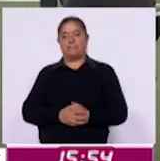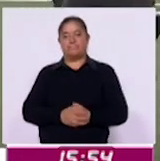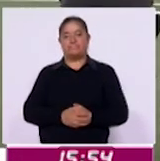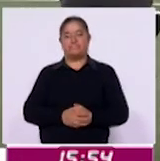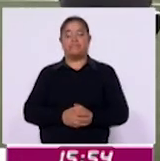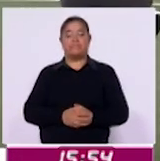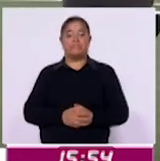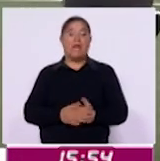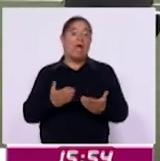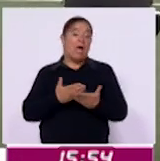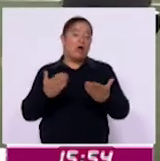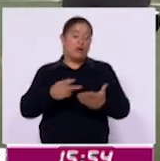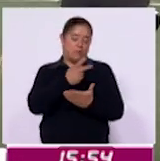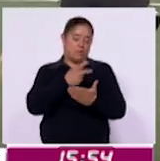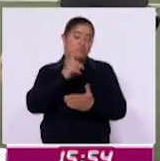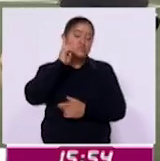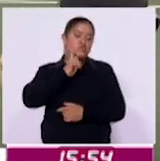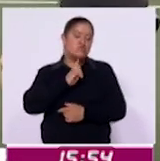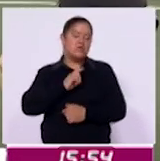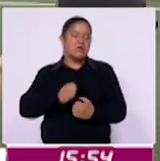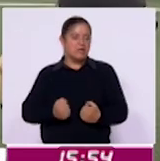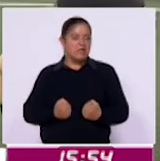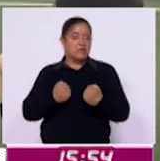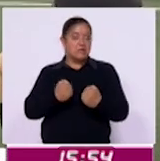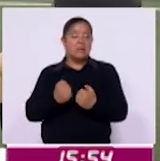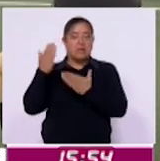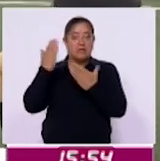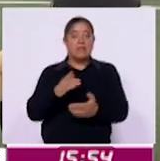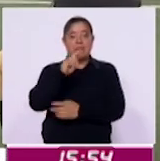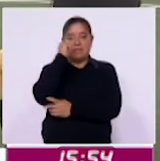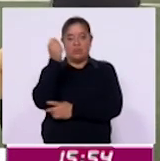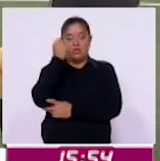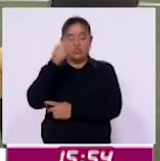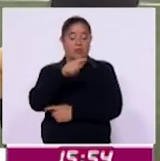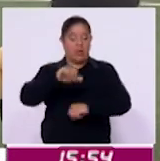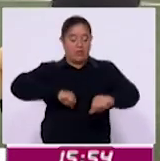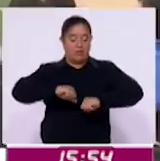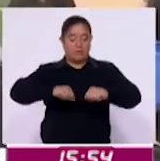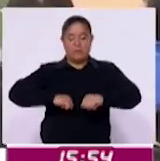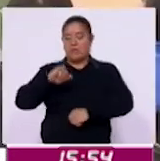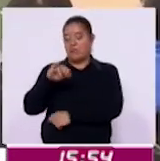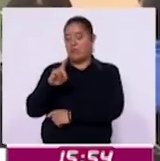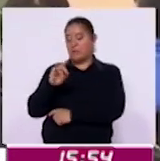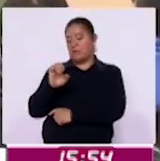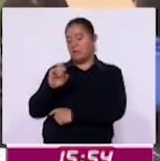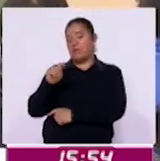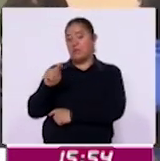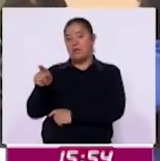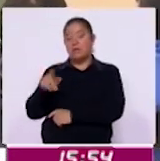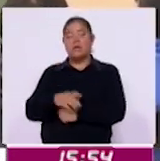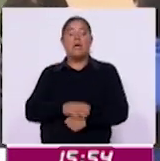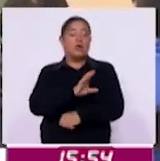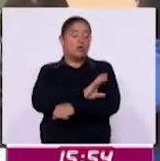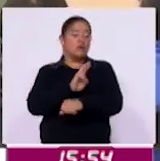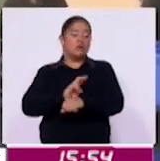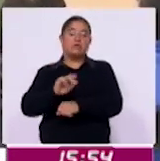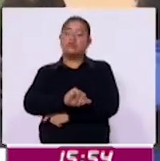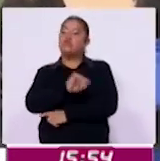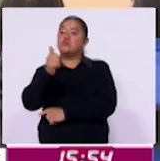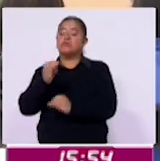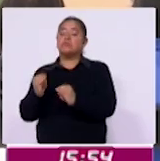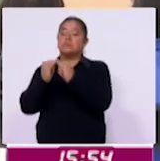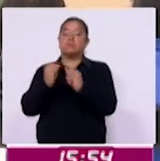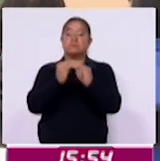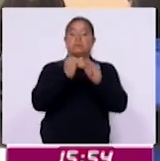Y ahora hablemos del programa Mujeres Guerreras que llegó a Teolocholco. La actividad promovida por el Instituto del Deporte de Tlaxcala en coordinación con otras